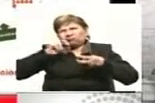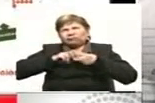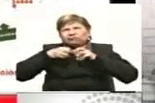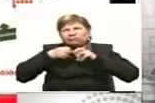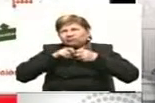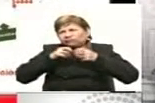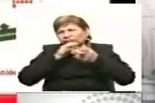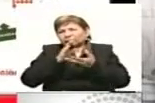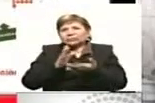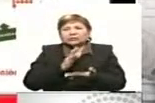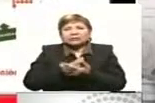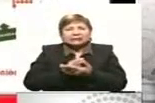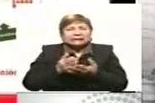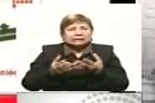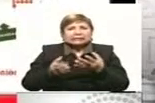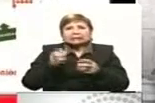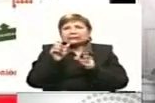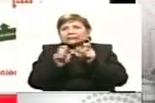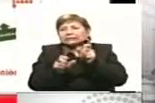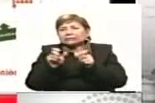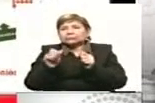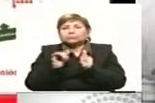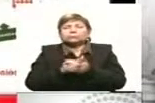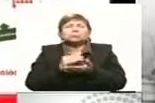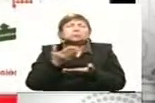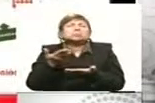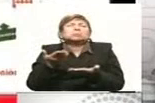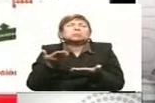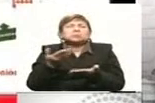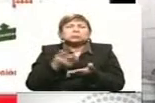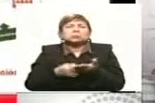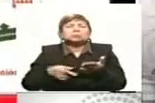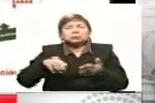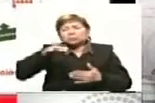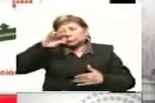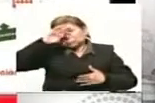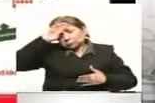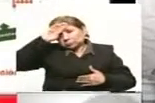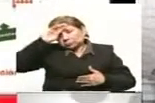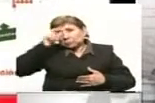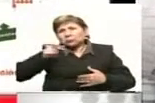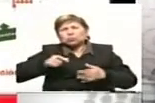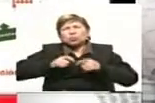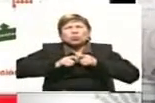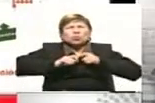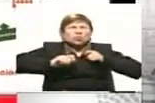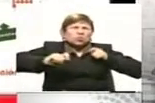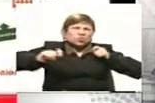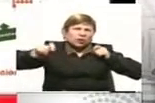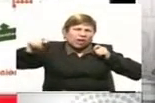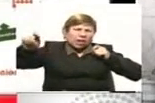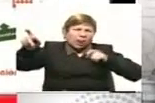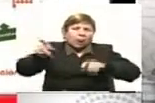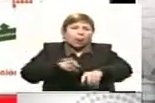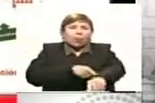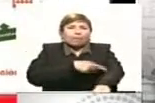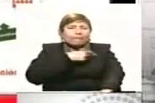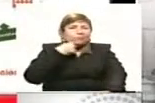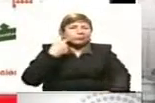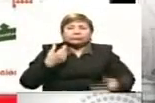los problemas de la población. Quiere decir, de qué manera un paciente que esté en un lugar alejado puede